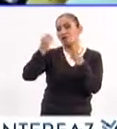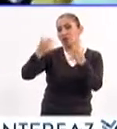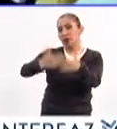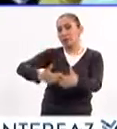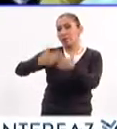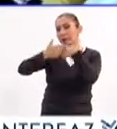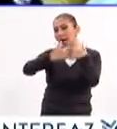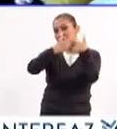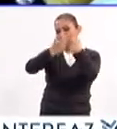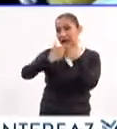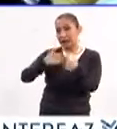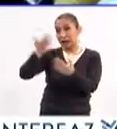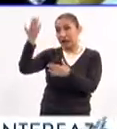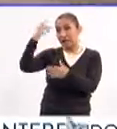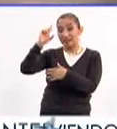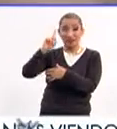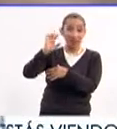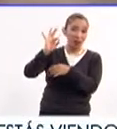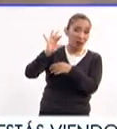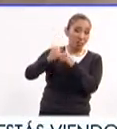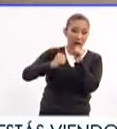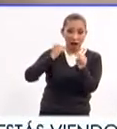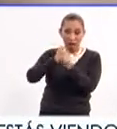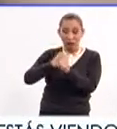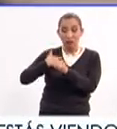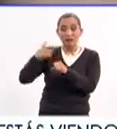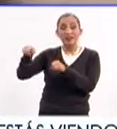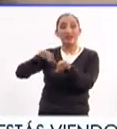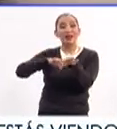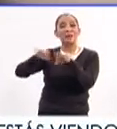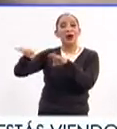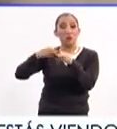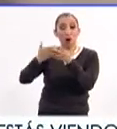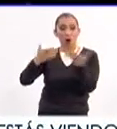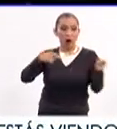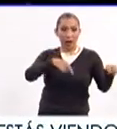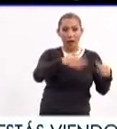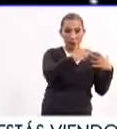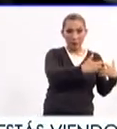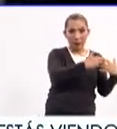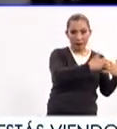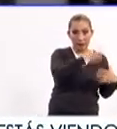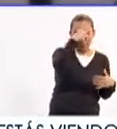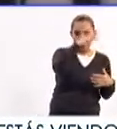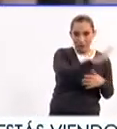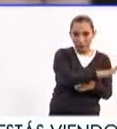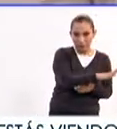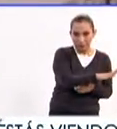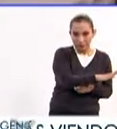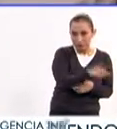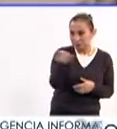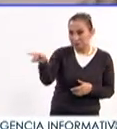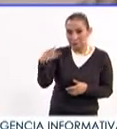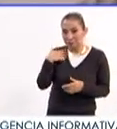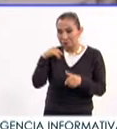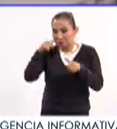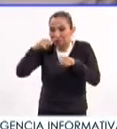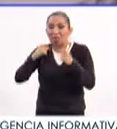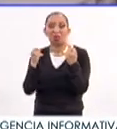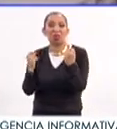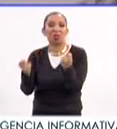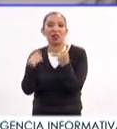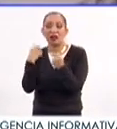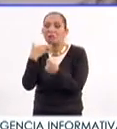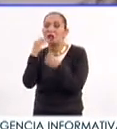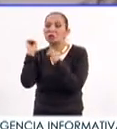empresas que hace 30 o 40 años funcionaban como ahora funcionan las empresas en México, sin tener en cuenta qué hacer con